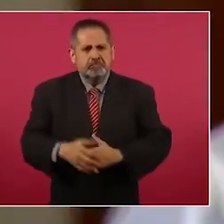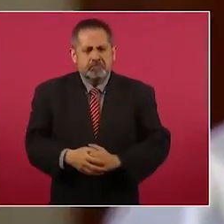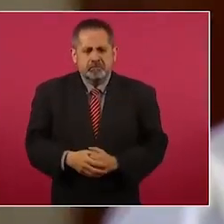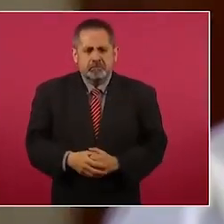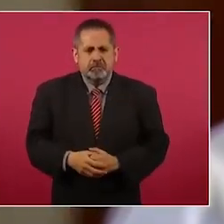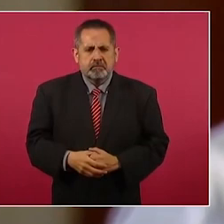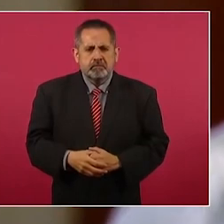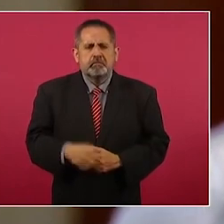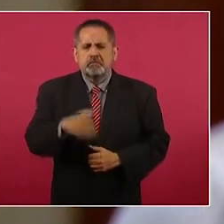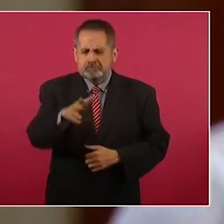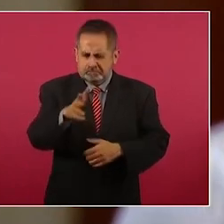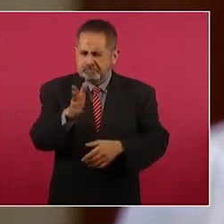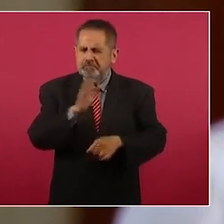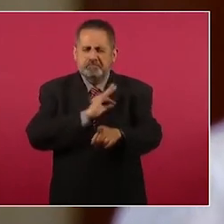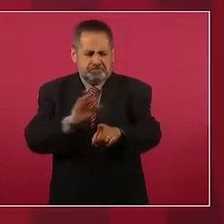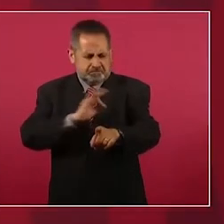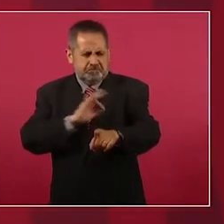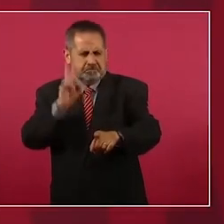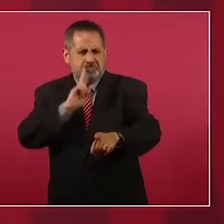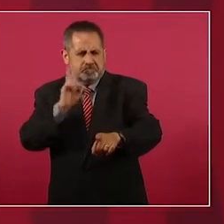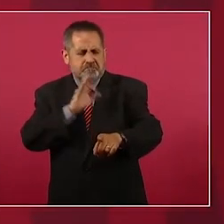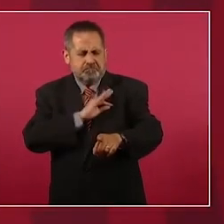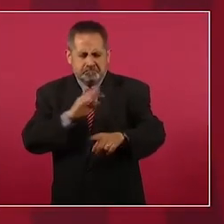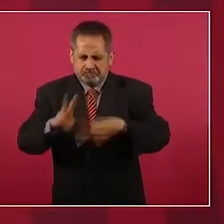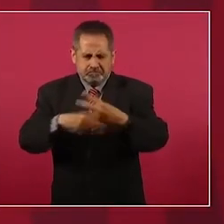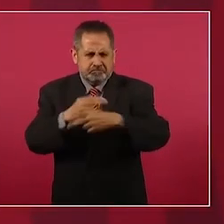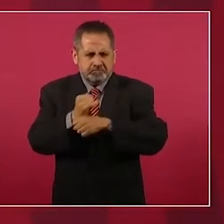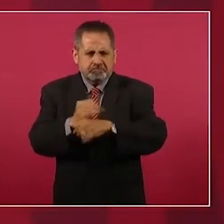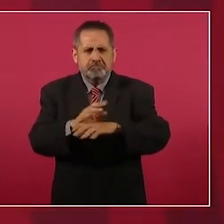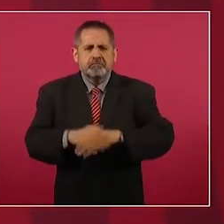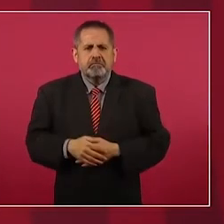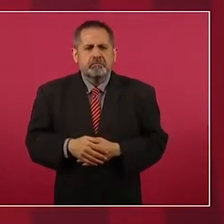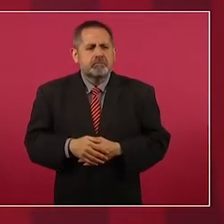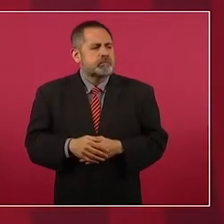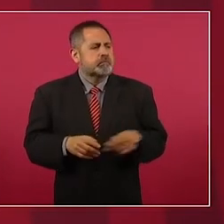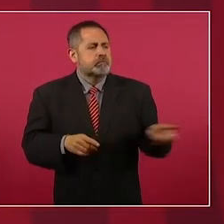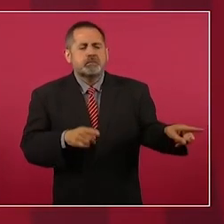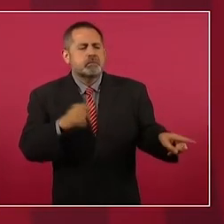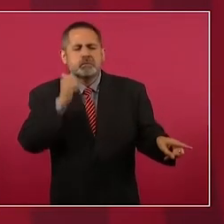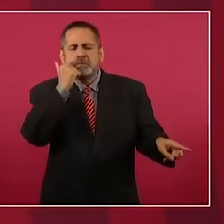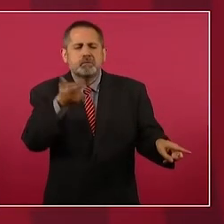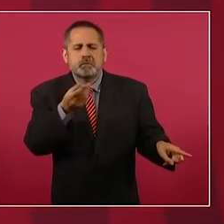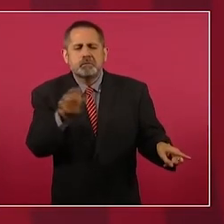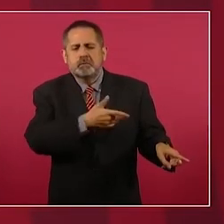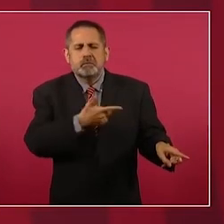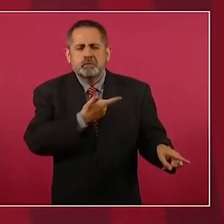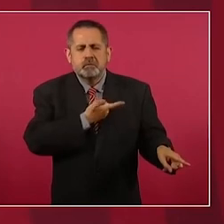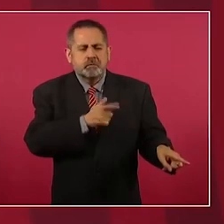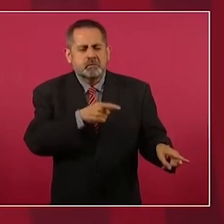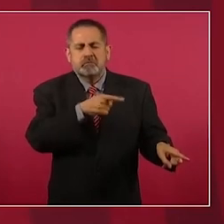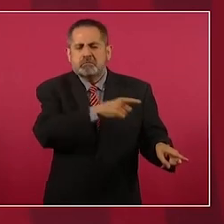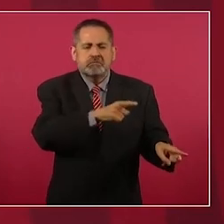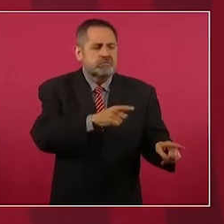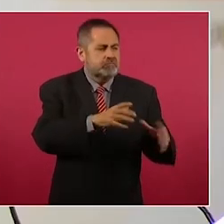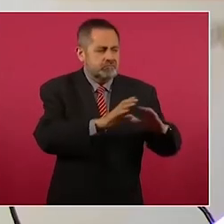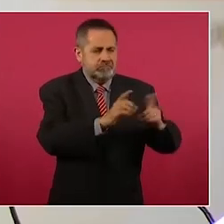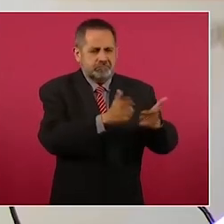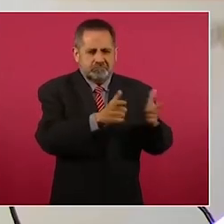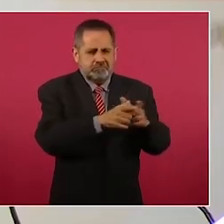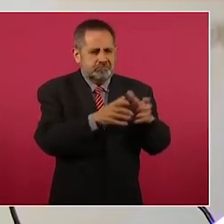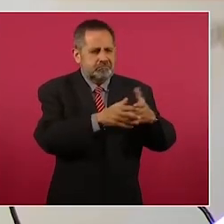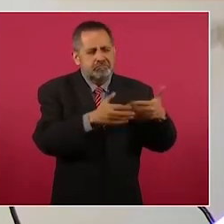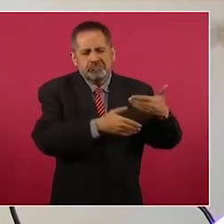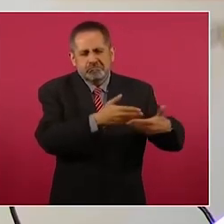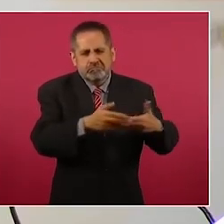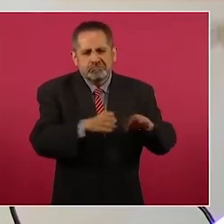Sí, sí, y ahora se puede, porque aunque no les guste a los conservadores y a